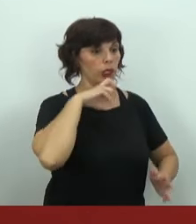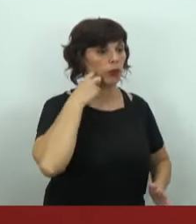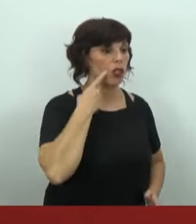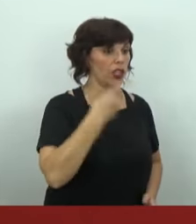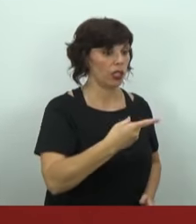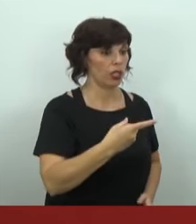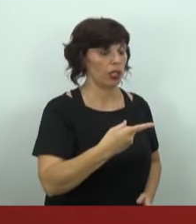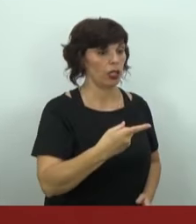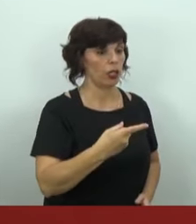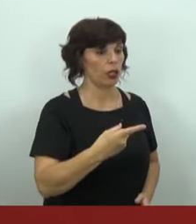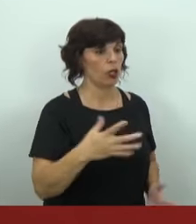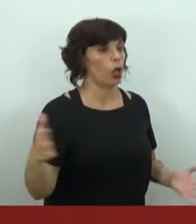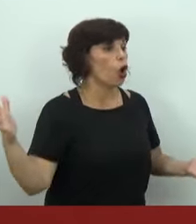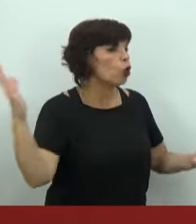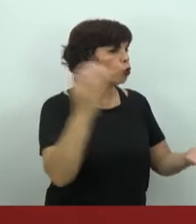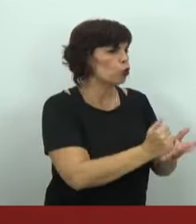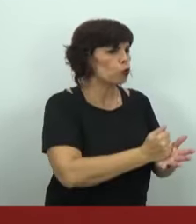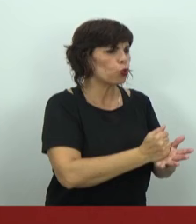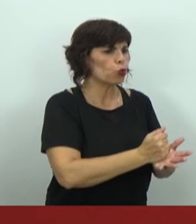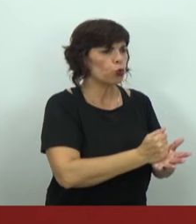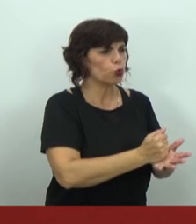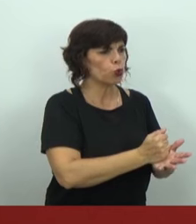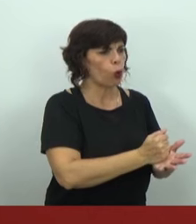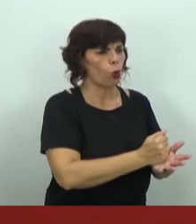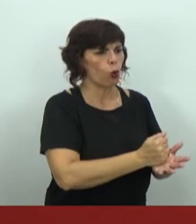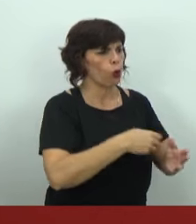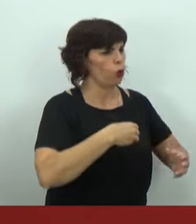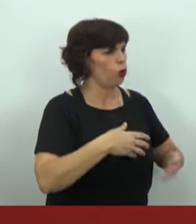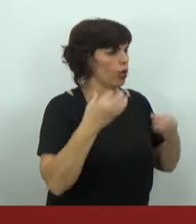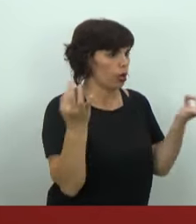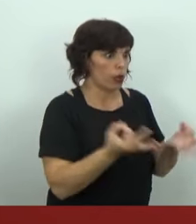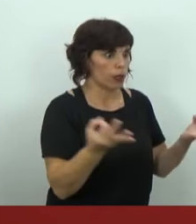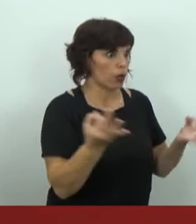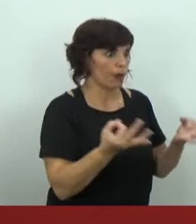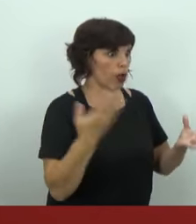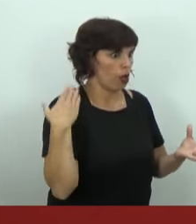ha sucedido era la sombra de lo que iba a venir?